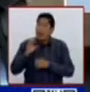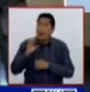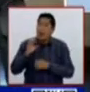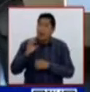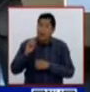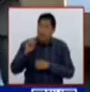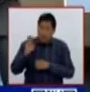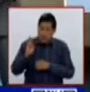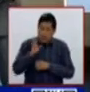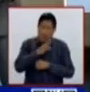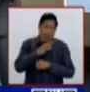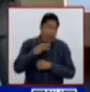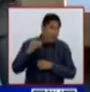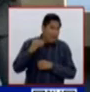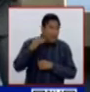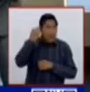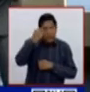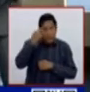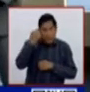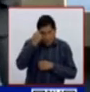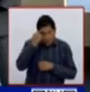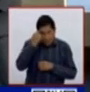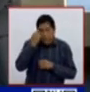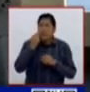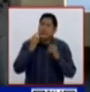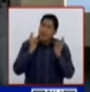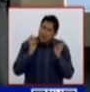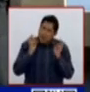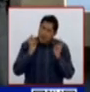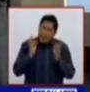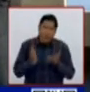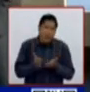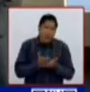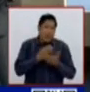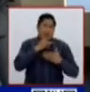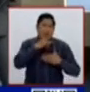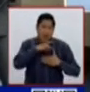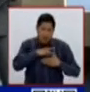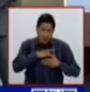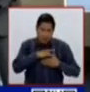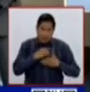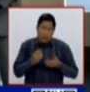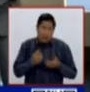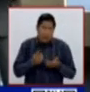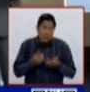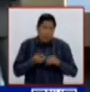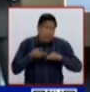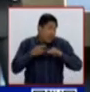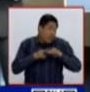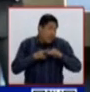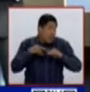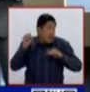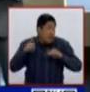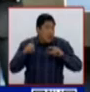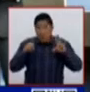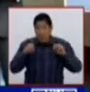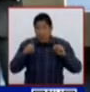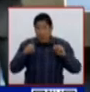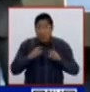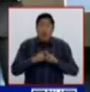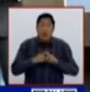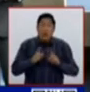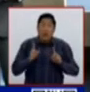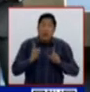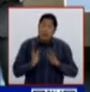Boliviana y también el gobierno. Le estoy hablando del incremento salarial. De todos modos, hay otro sector que tiene una posición